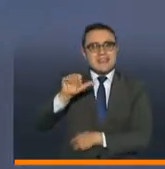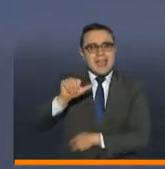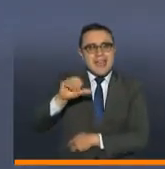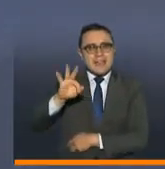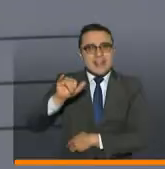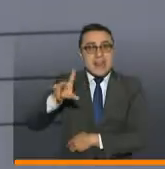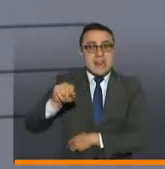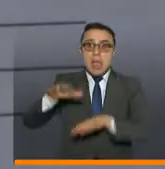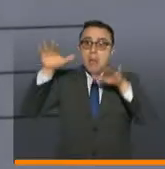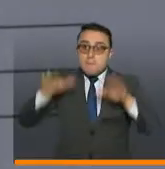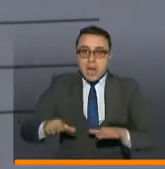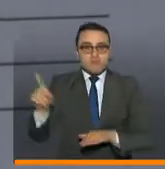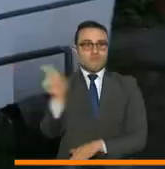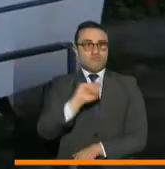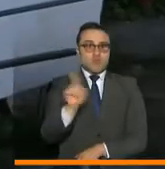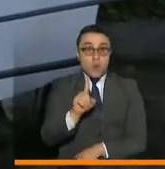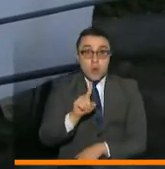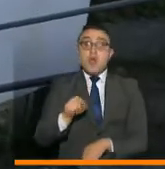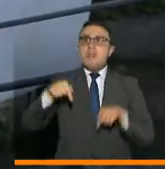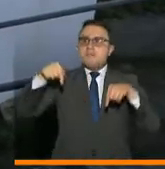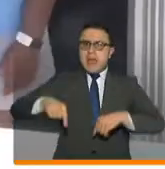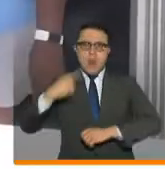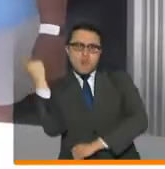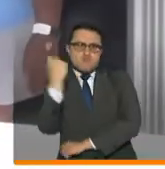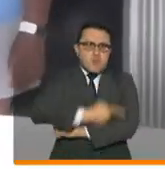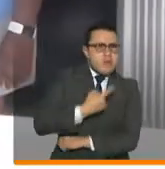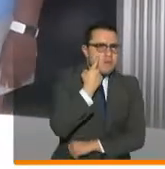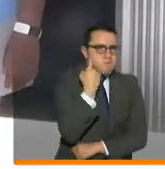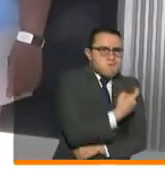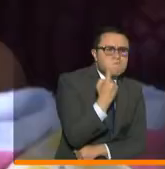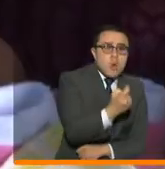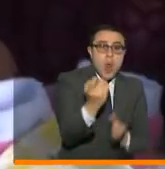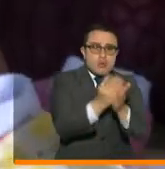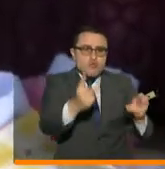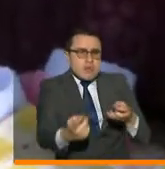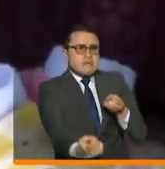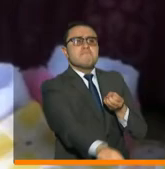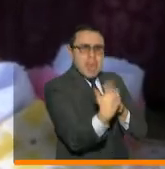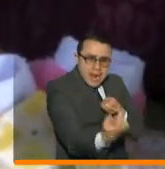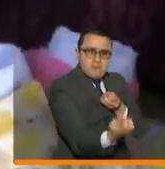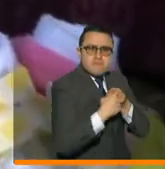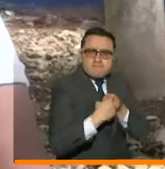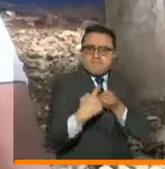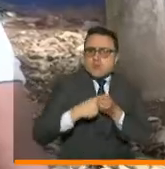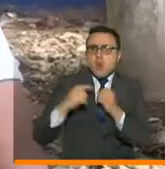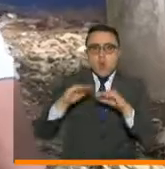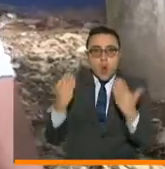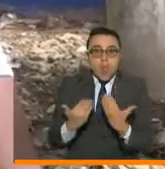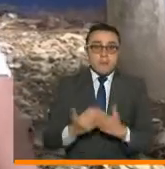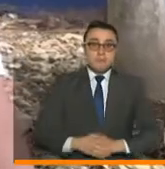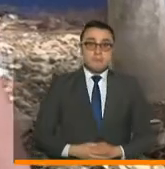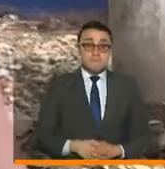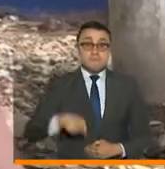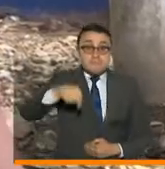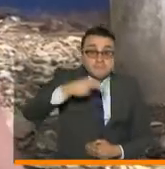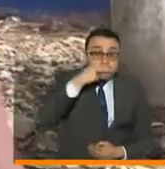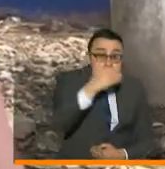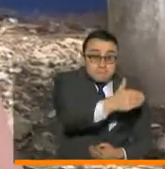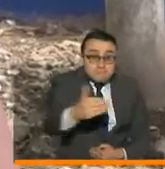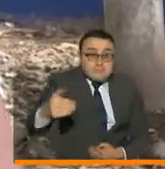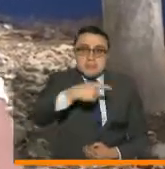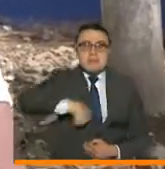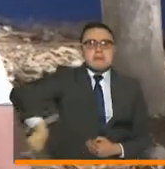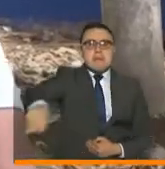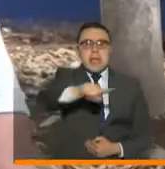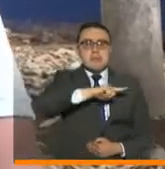gran jornada de matriculatón y búsqueda activa de estudiantes. Estamos en la búsqueda de los niños que por una u